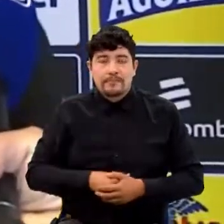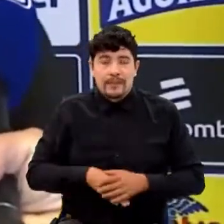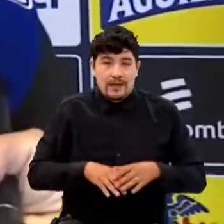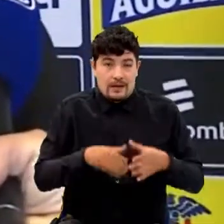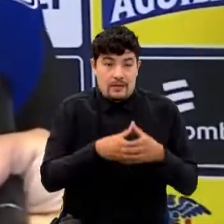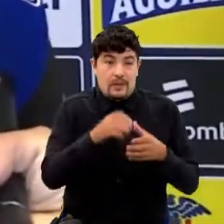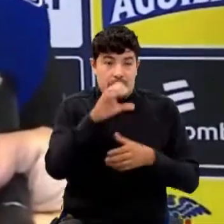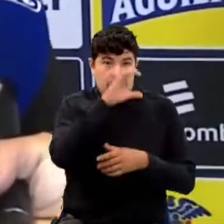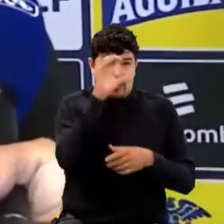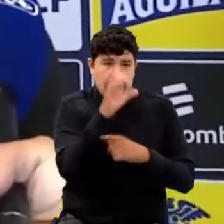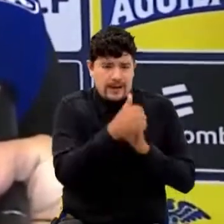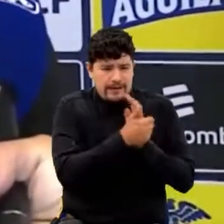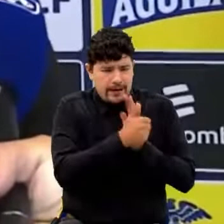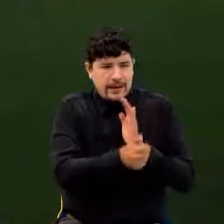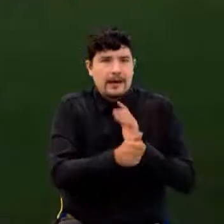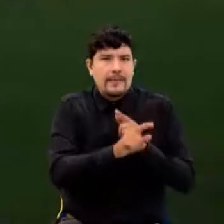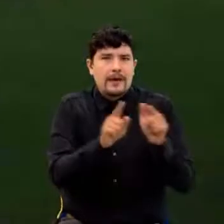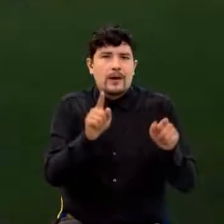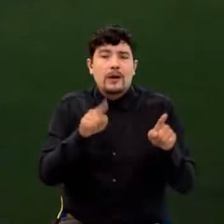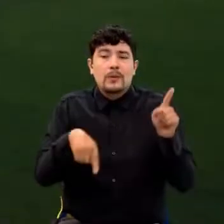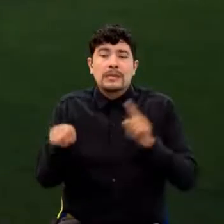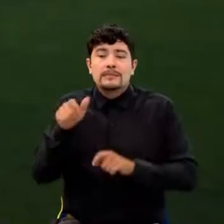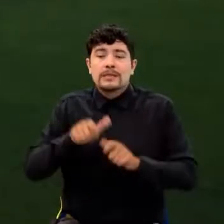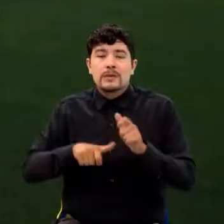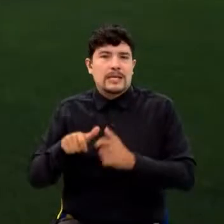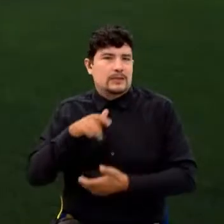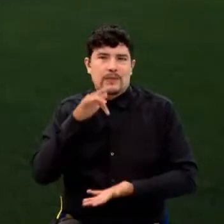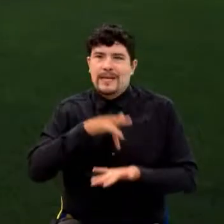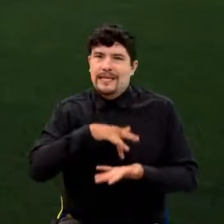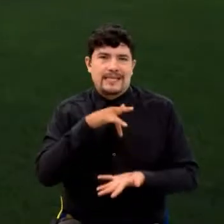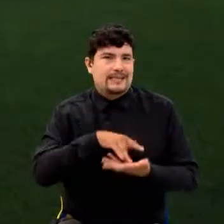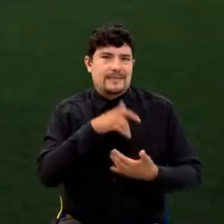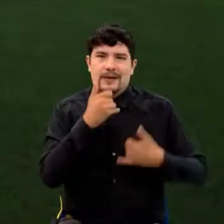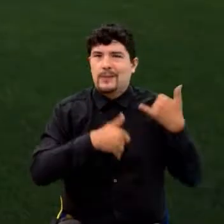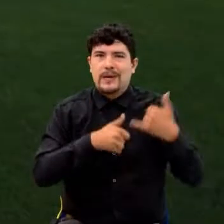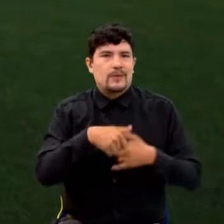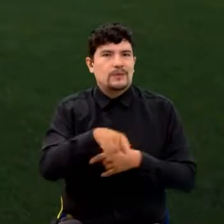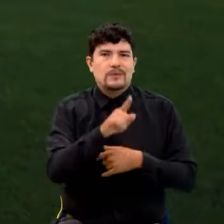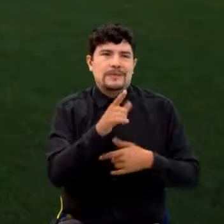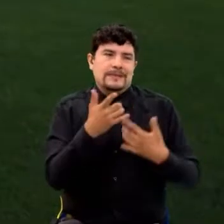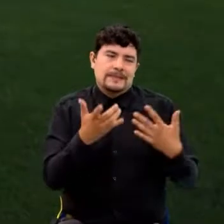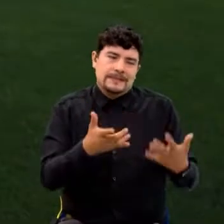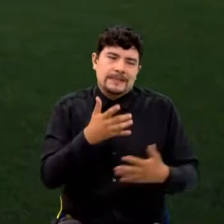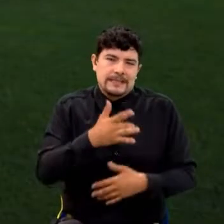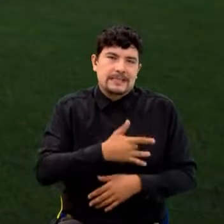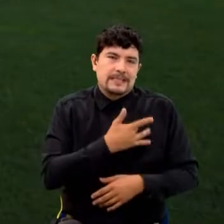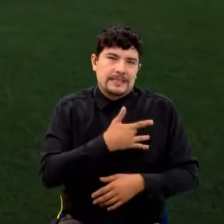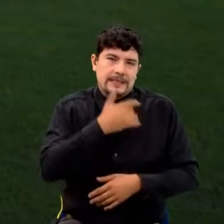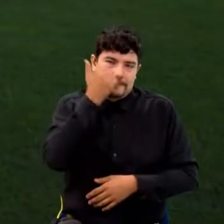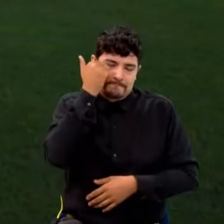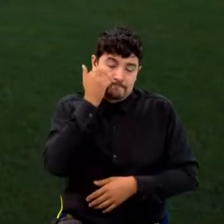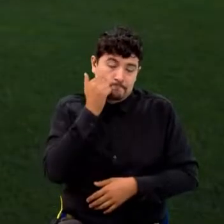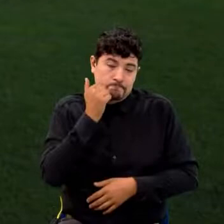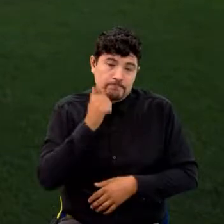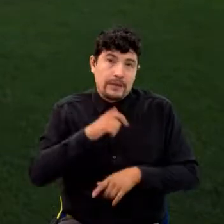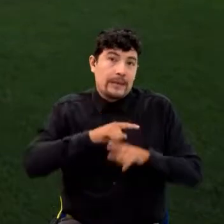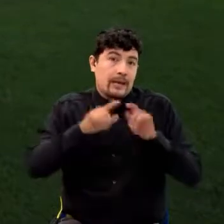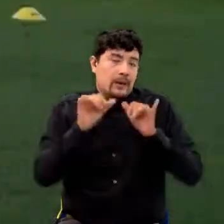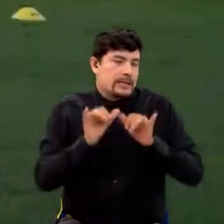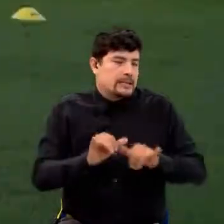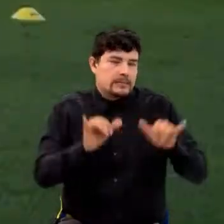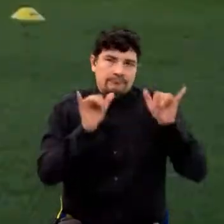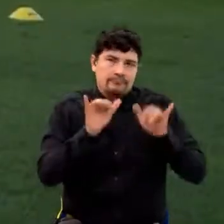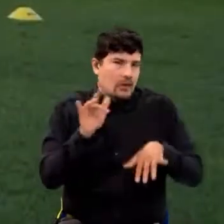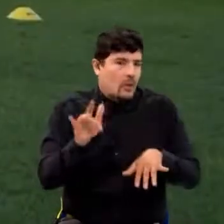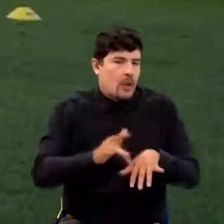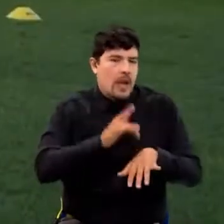en Colombia no ser partícipes obviamente de la Copa. Aún está la tristeza, pero no hay otra alternativa. Seguir